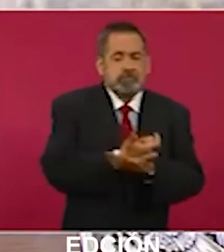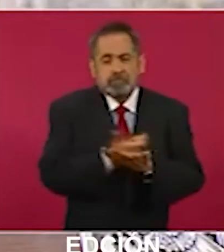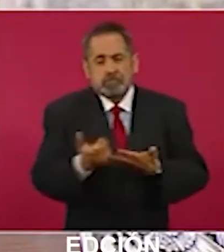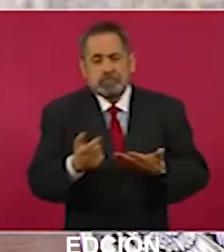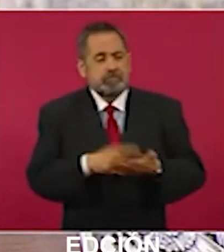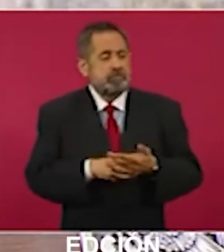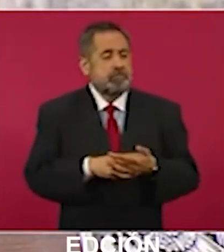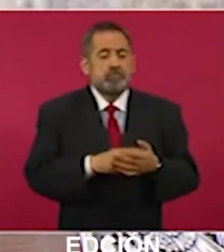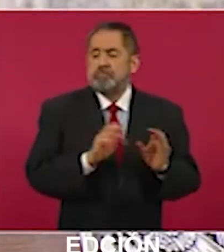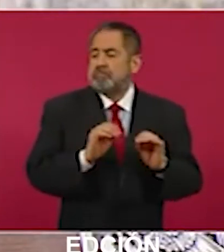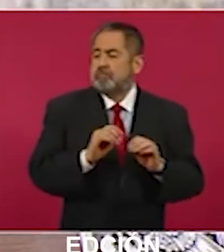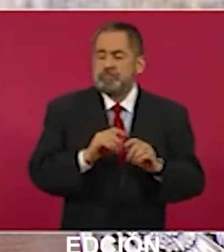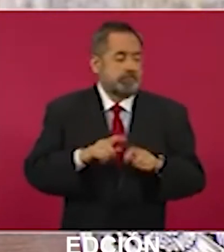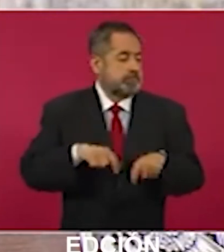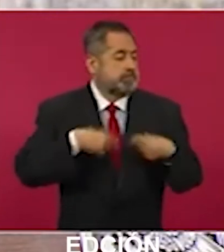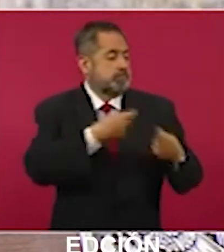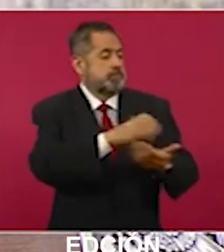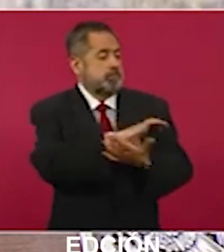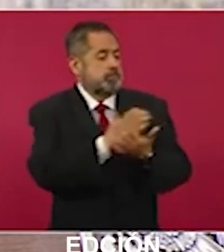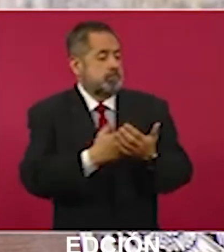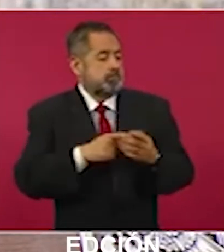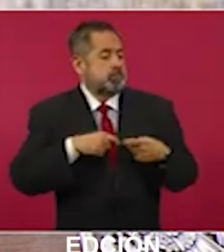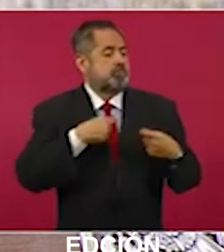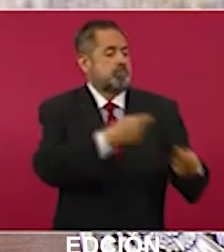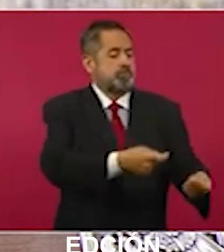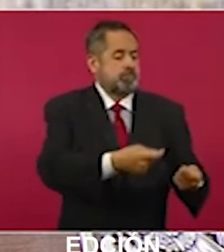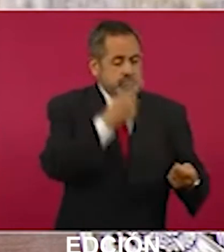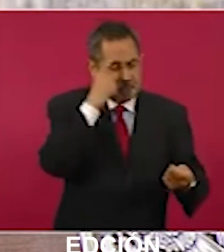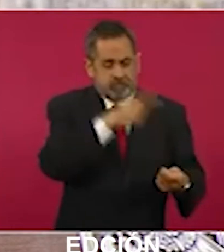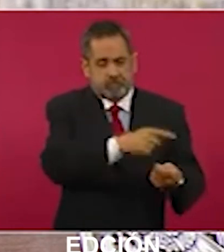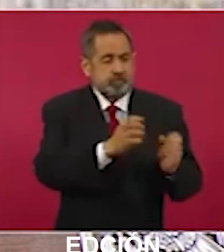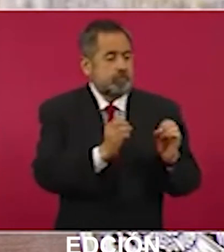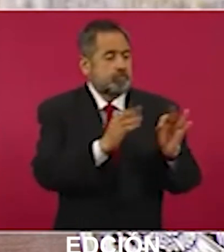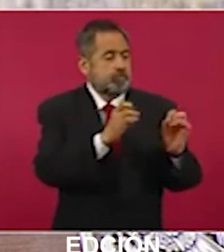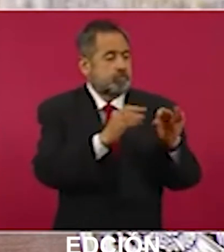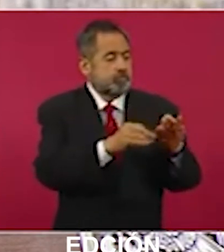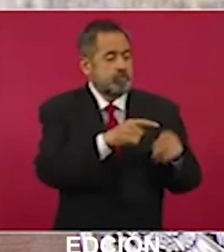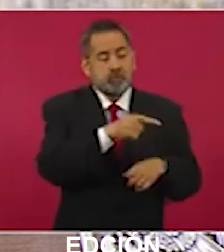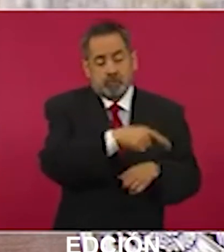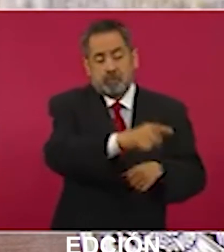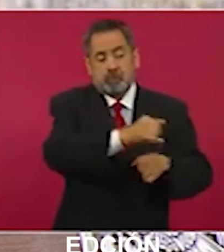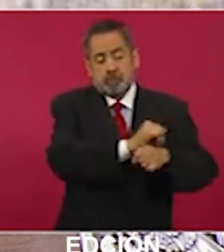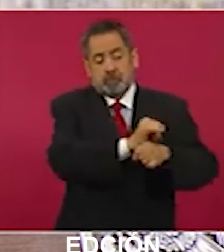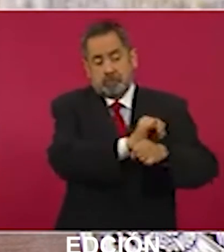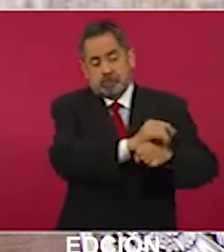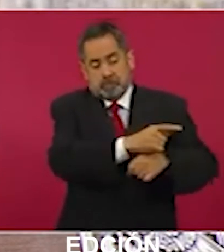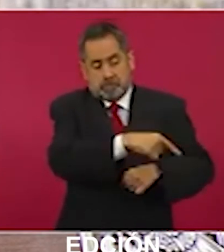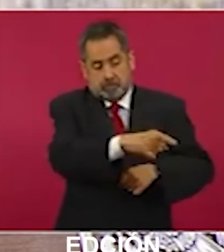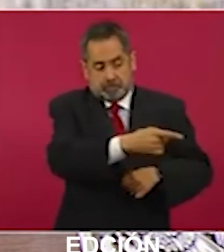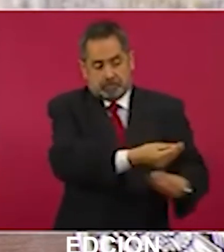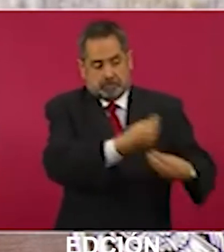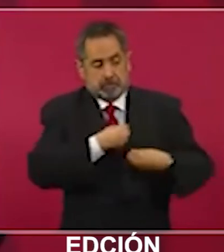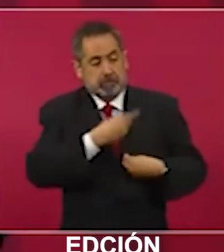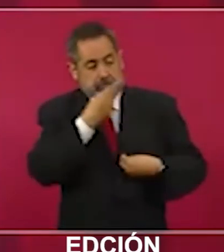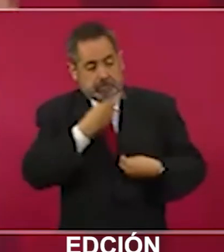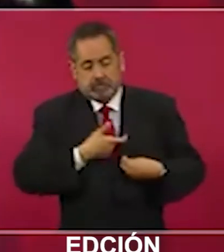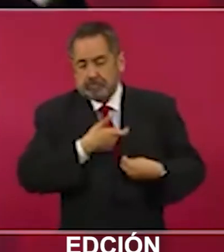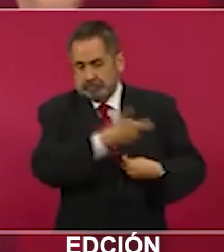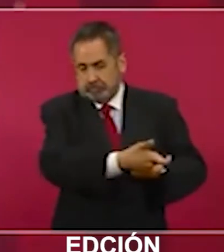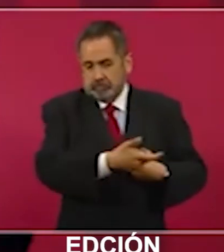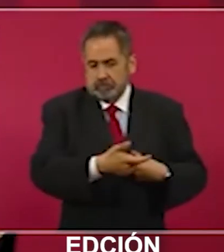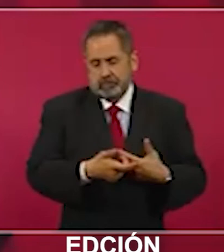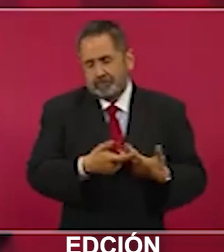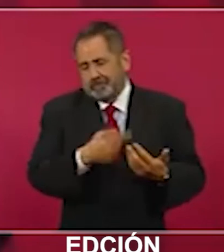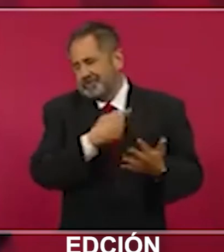la contratación de despachos para hacer estudios de todo